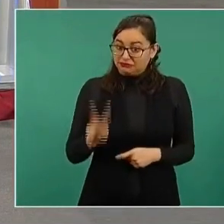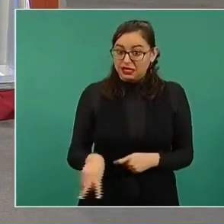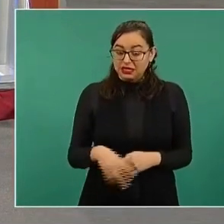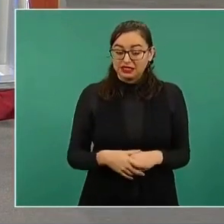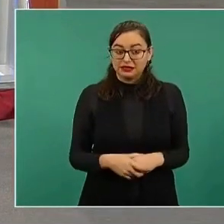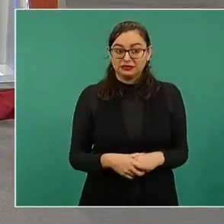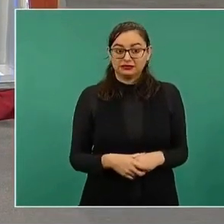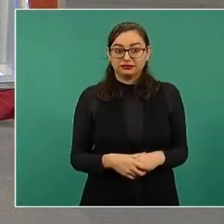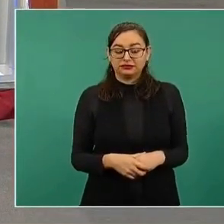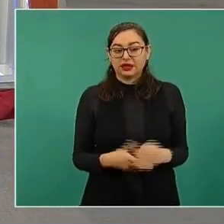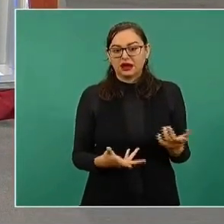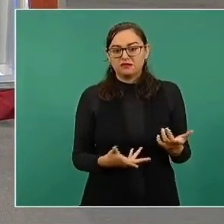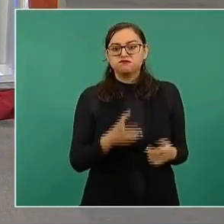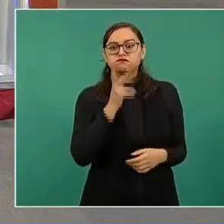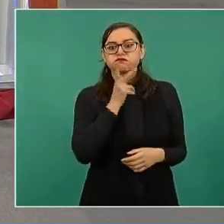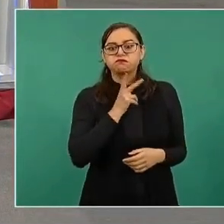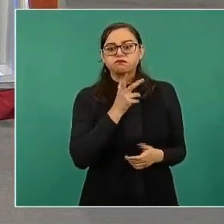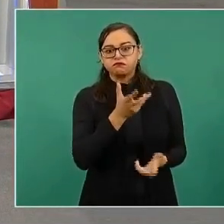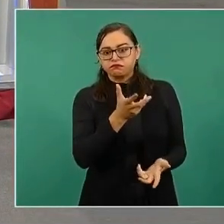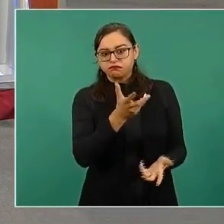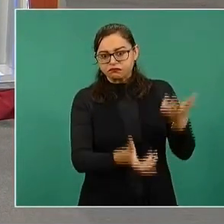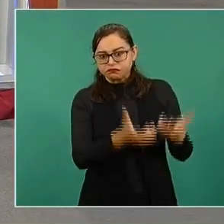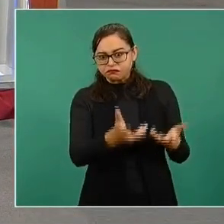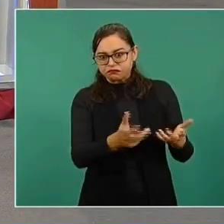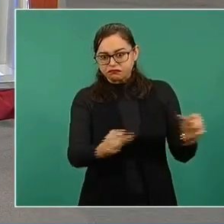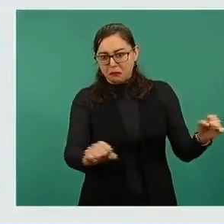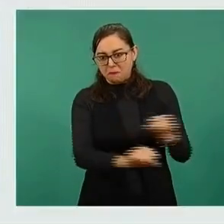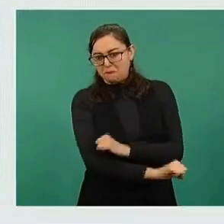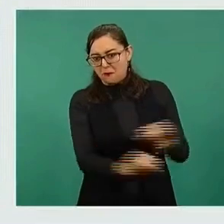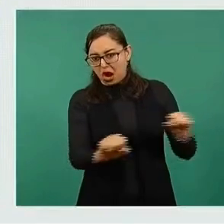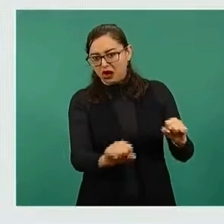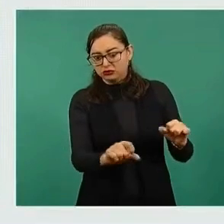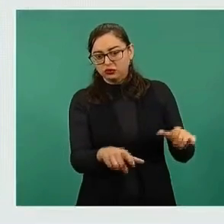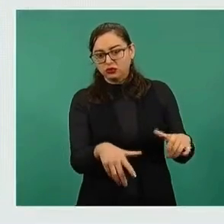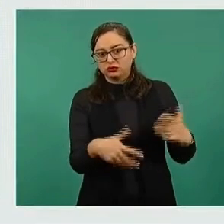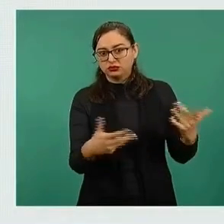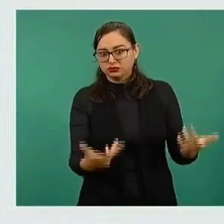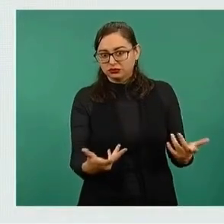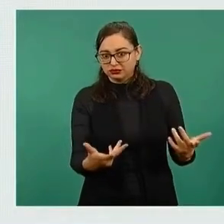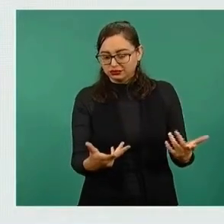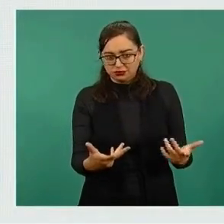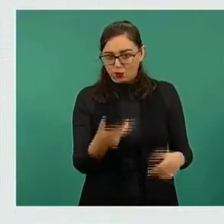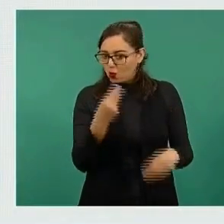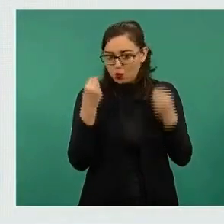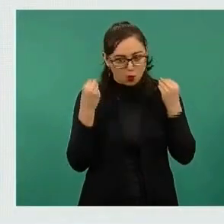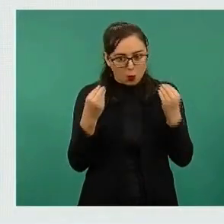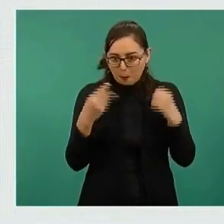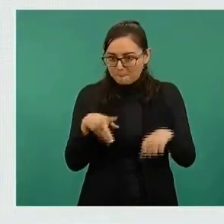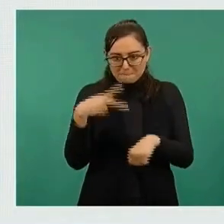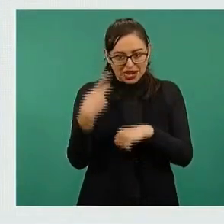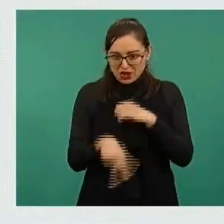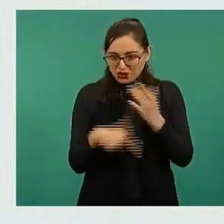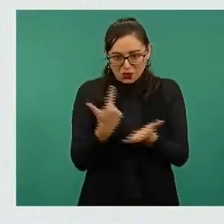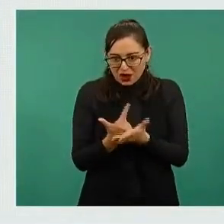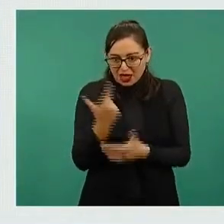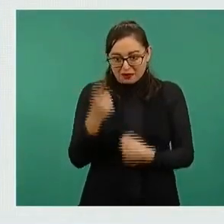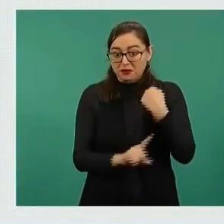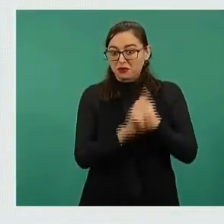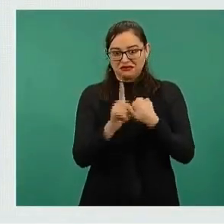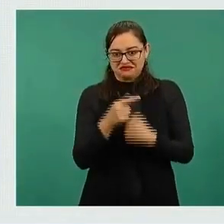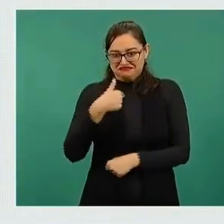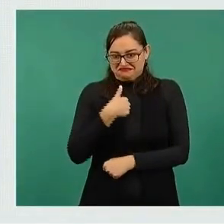ilegal, que puede significar terrorismo, es algo muy peligroso. O sea, la quema de un pozo, imagínense, lo